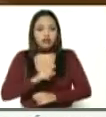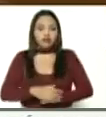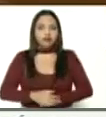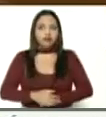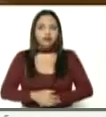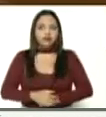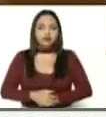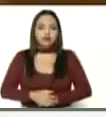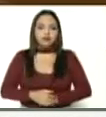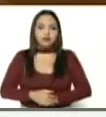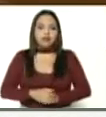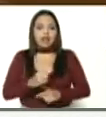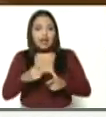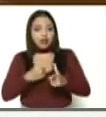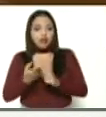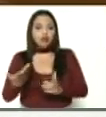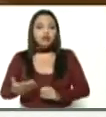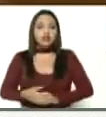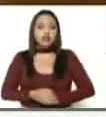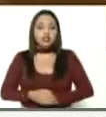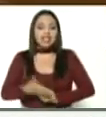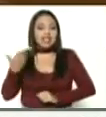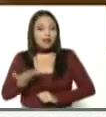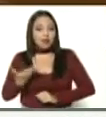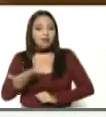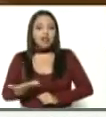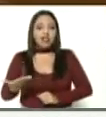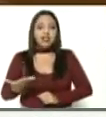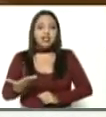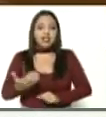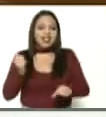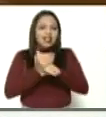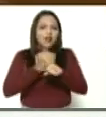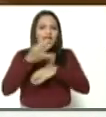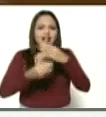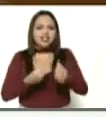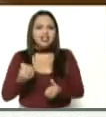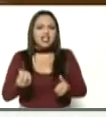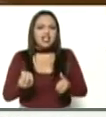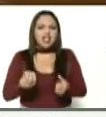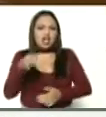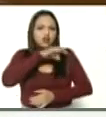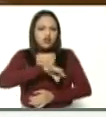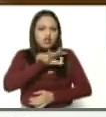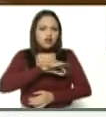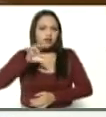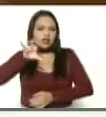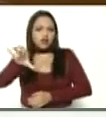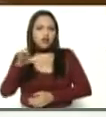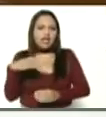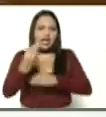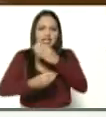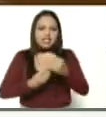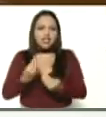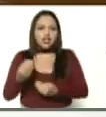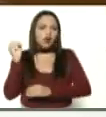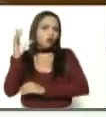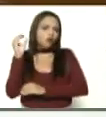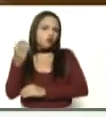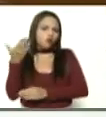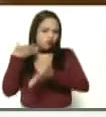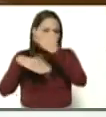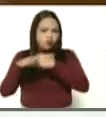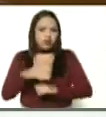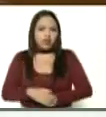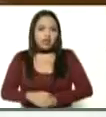Así que es relevante ese papel que va a tener después la sociedad patriótica, lo que es la constitución del Congreso, para lo que va a ser luego